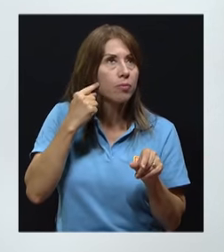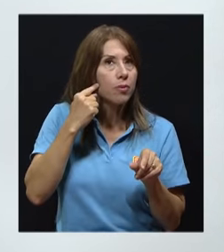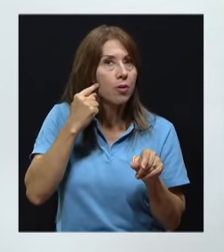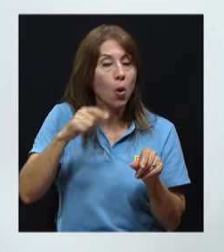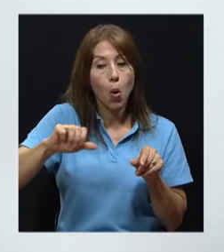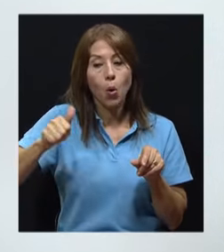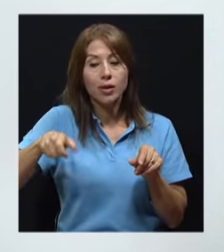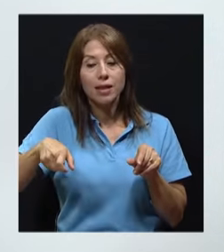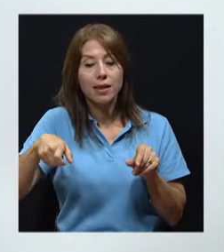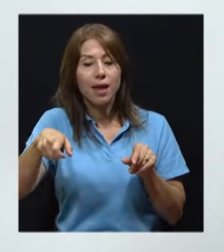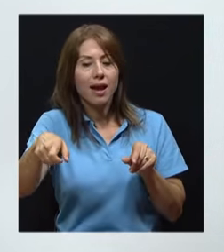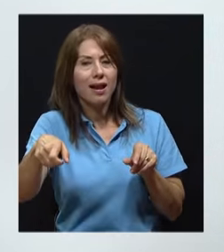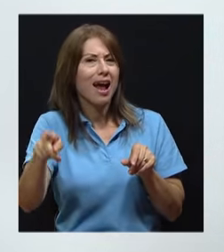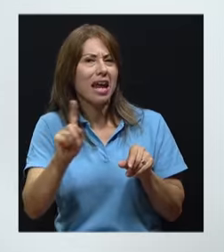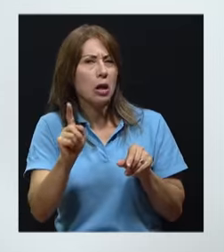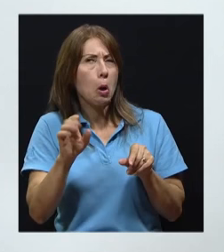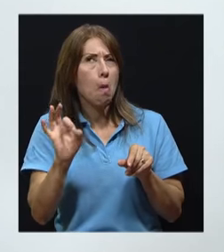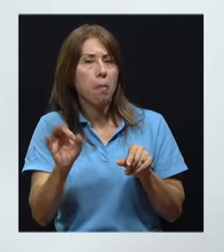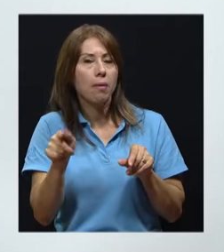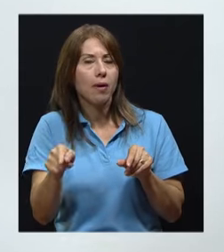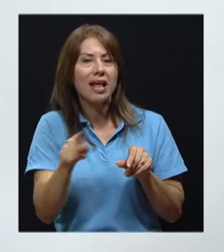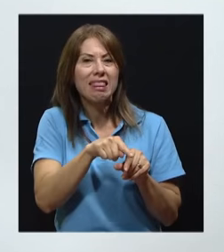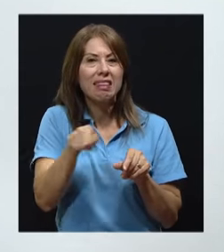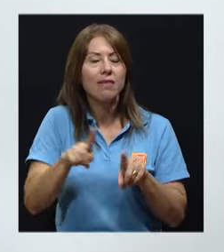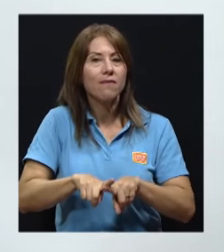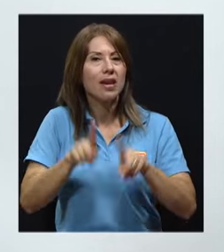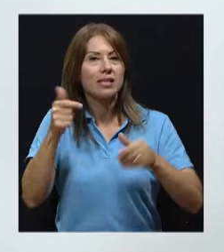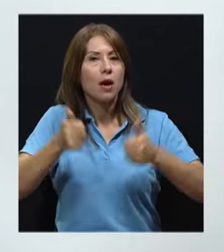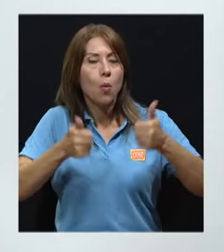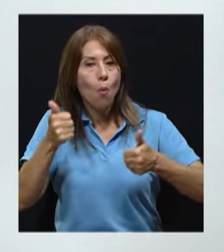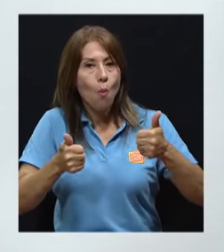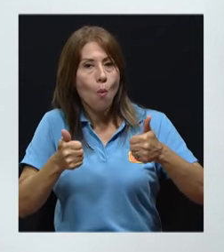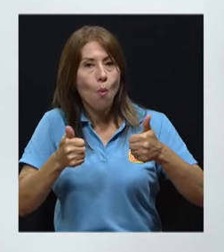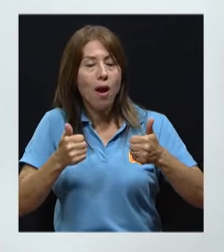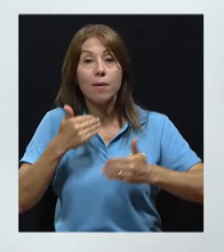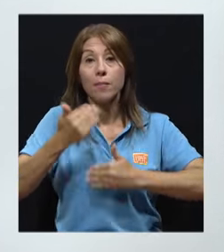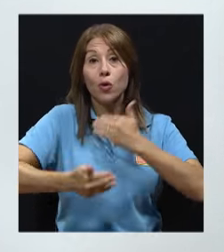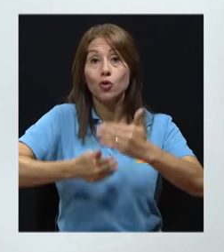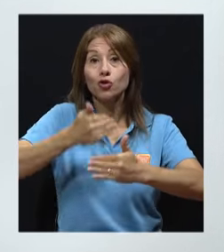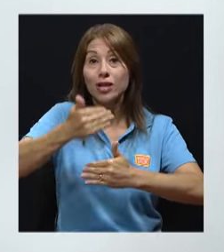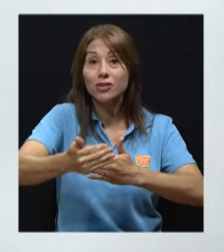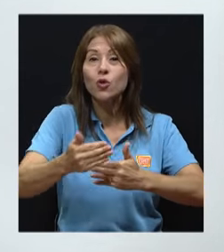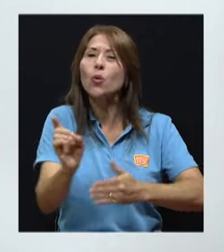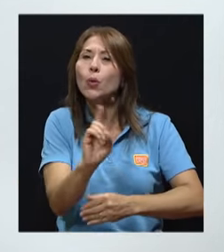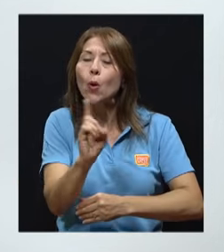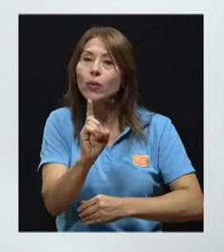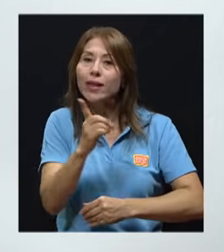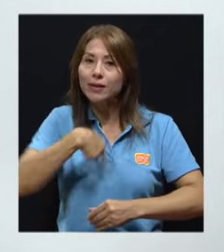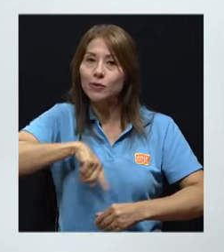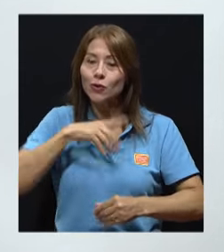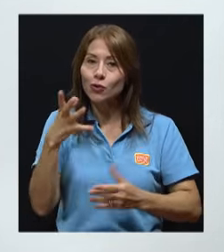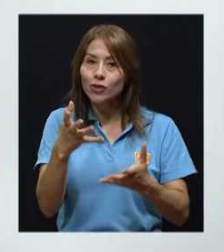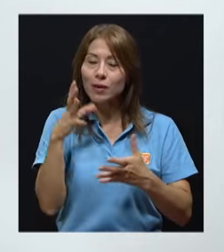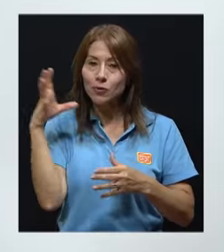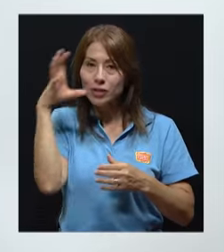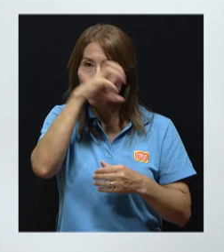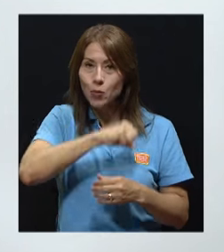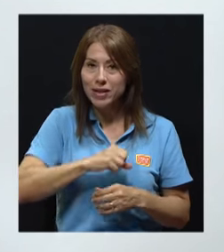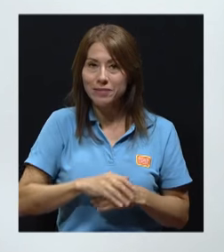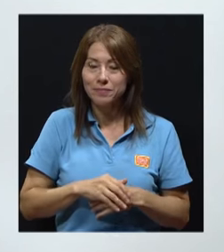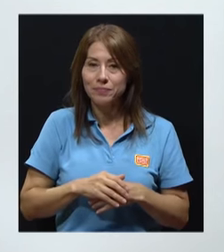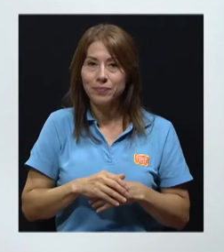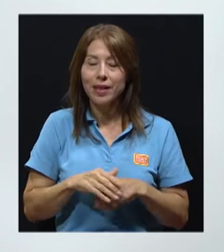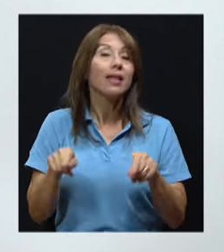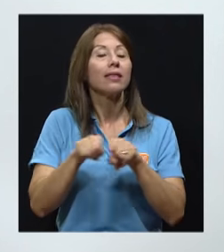sonido y una que no Dónde se encuentra ese ese proceso que queremos descubrir este en el